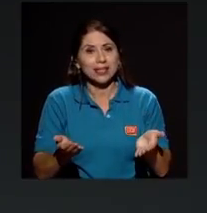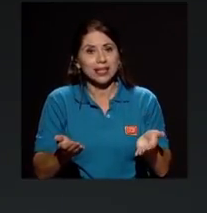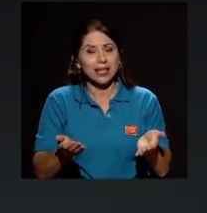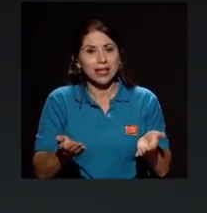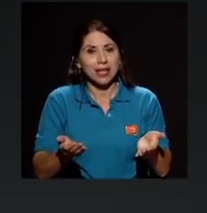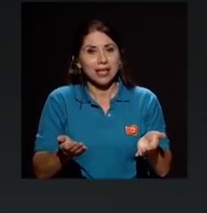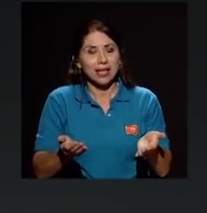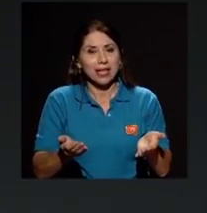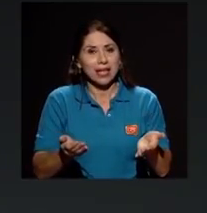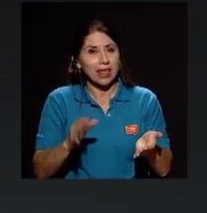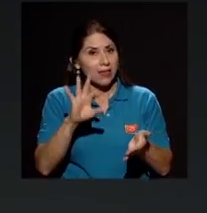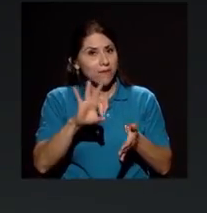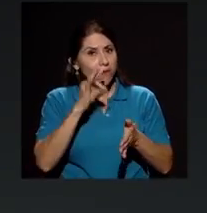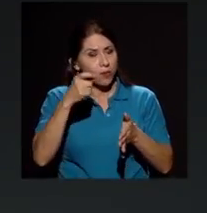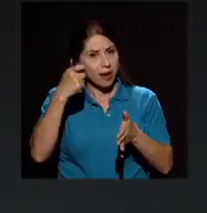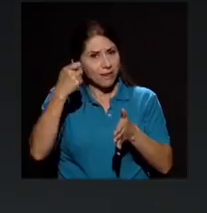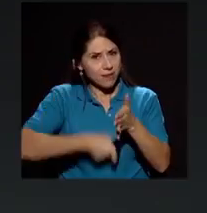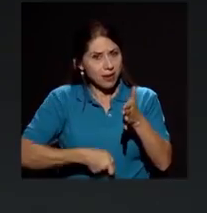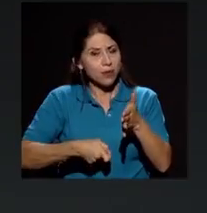rigurosamente